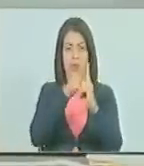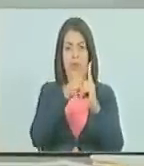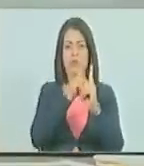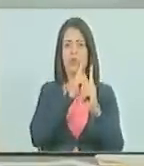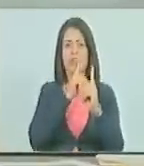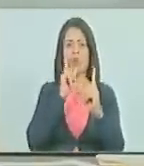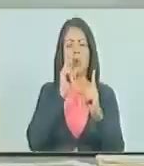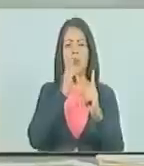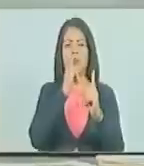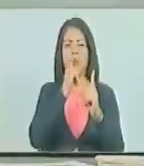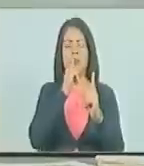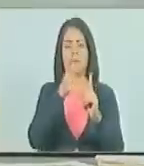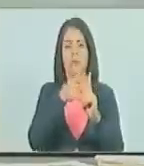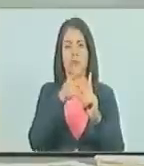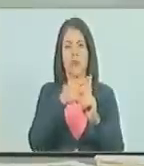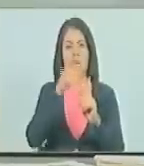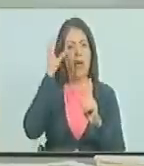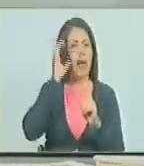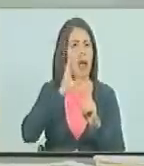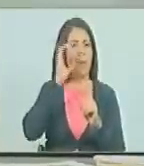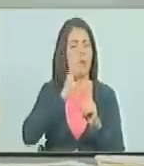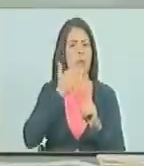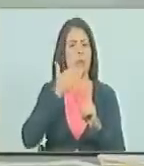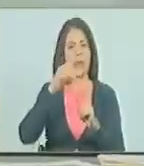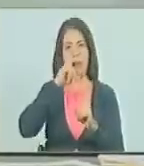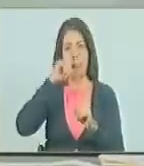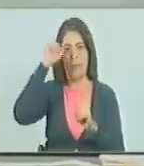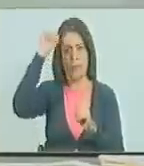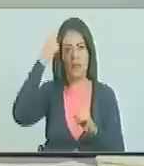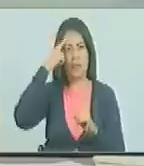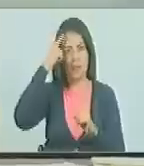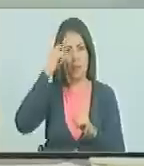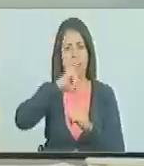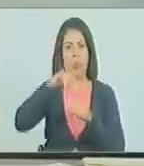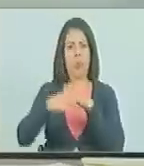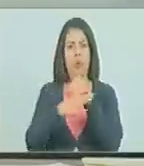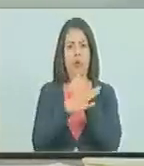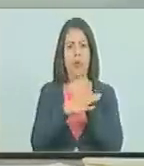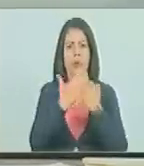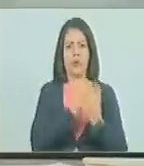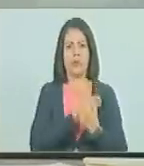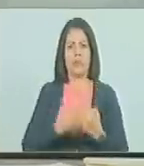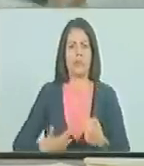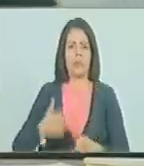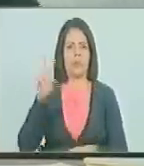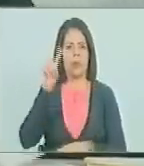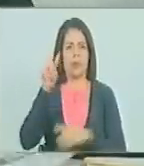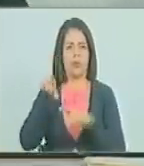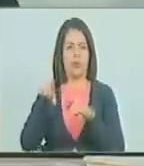están sus declaraciones. Capriles pide a Maduro que reconozca a Guaidó como presidente de Venezuela.